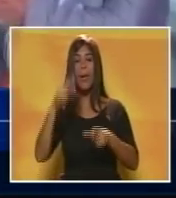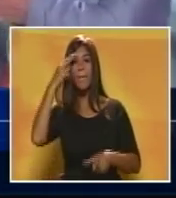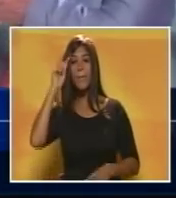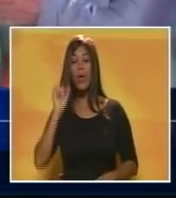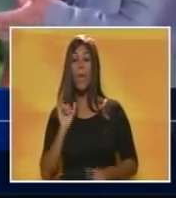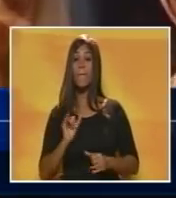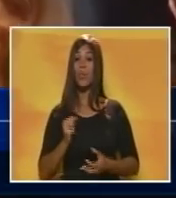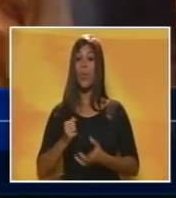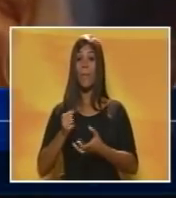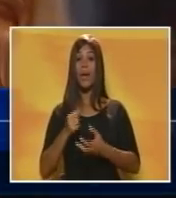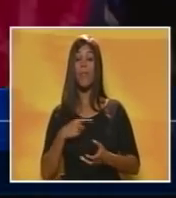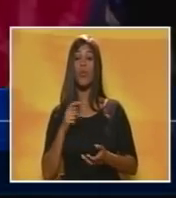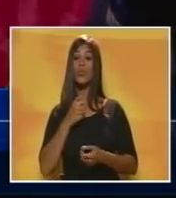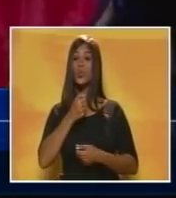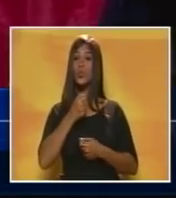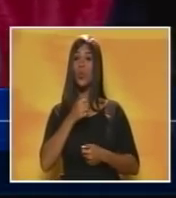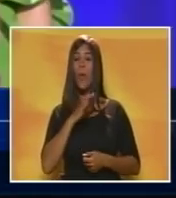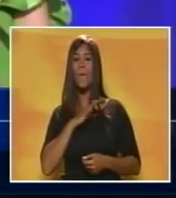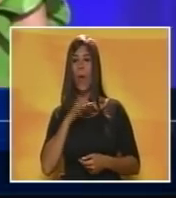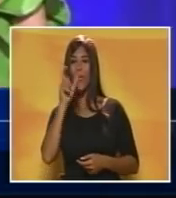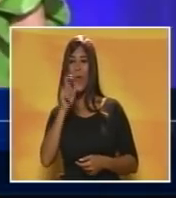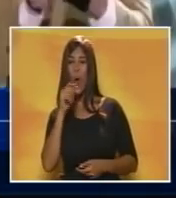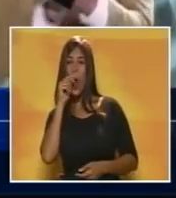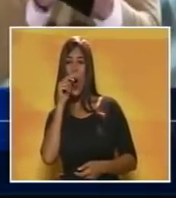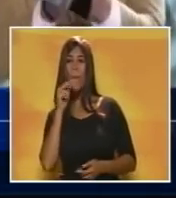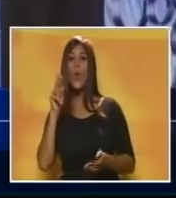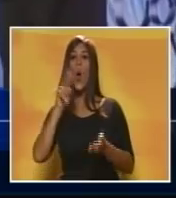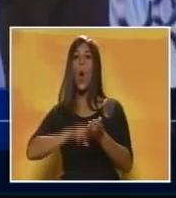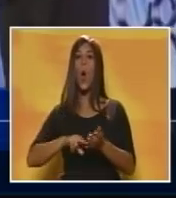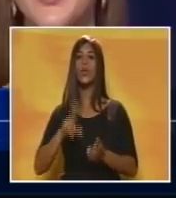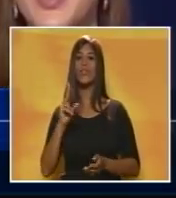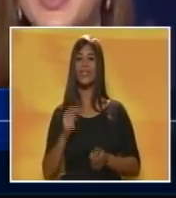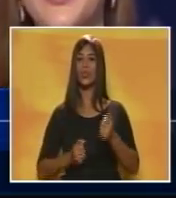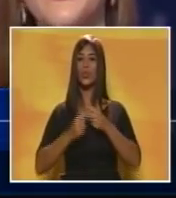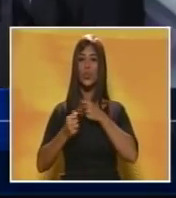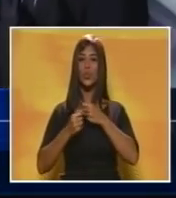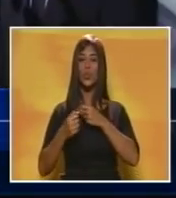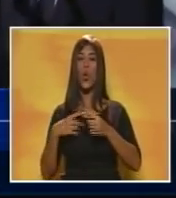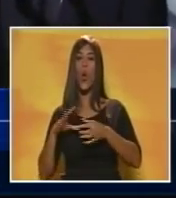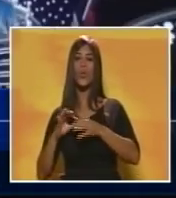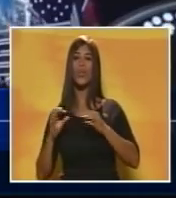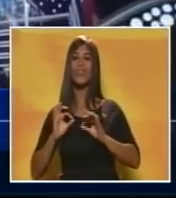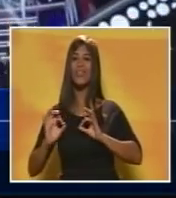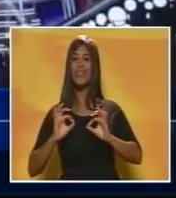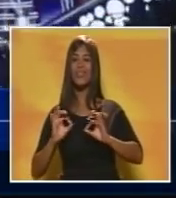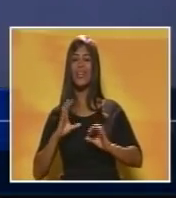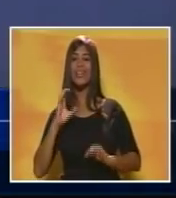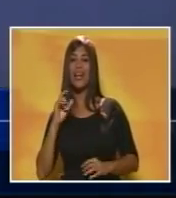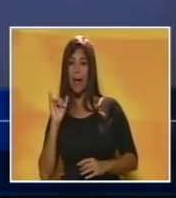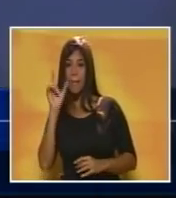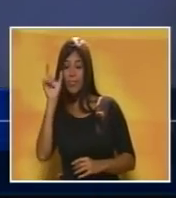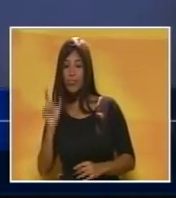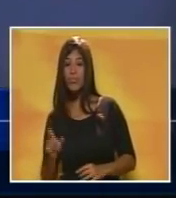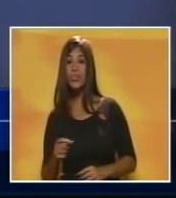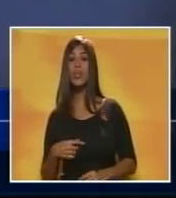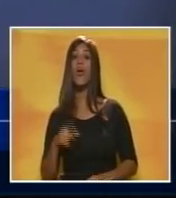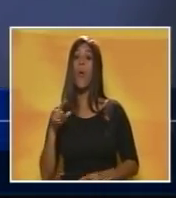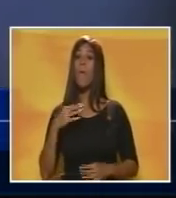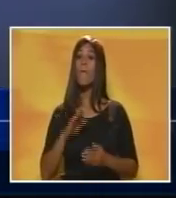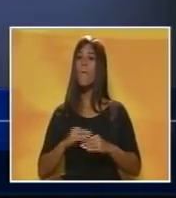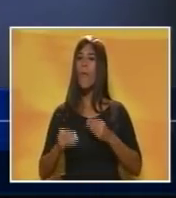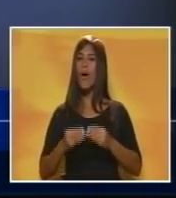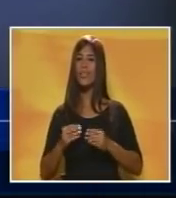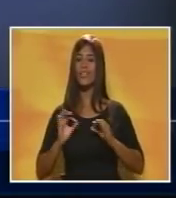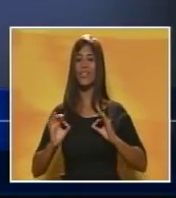ceremonia estará presentada por Santiago Segura, quien repite como conductor junto a la actriz Cecilia Suárez, nominada por su